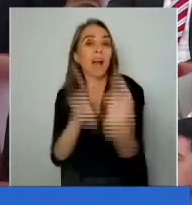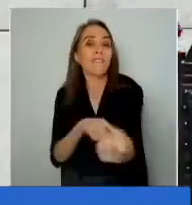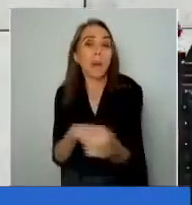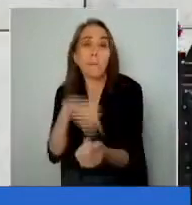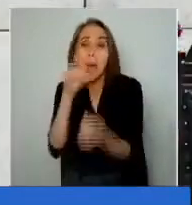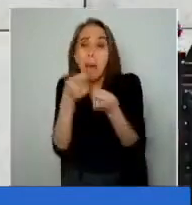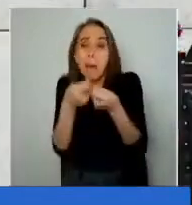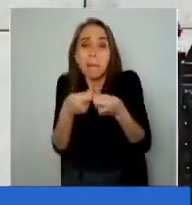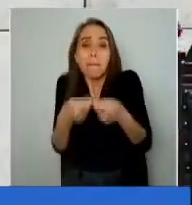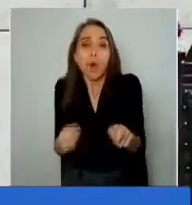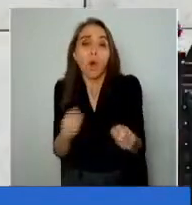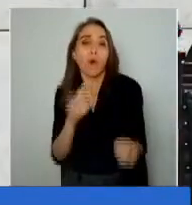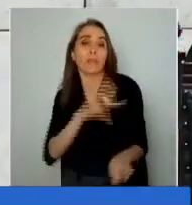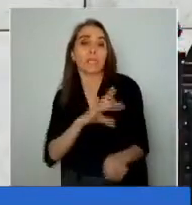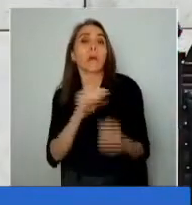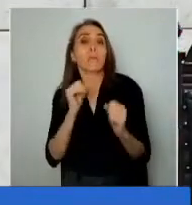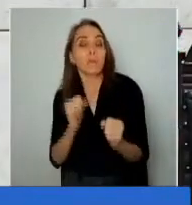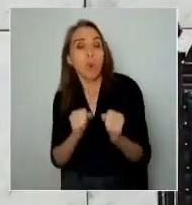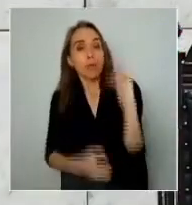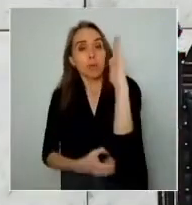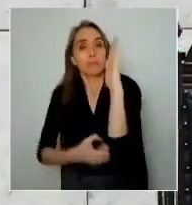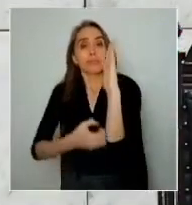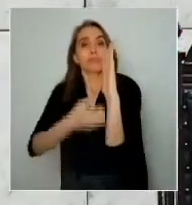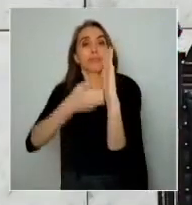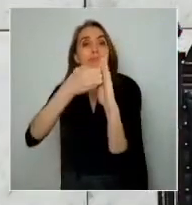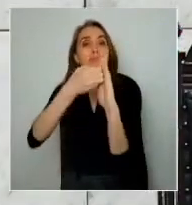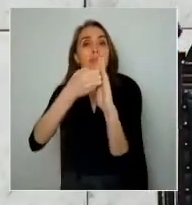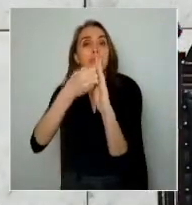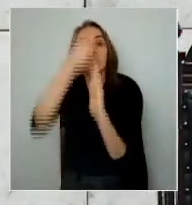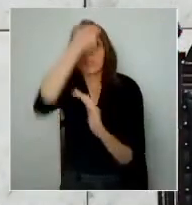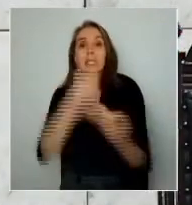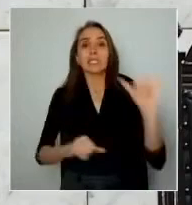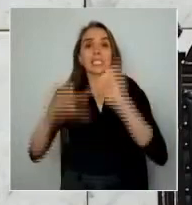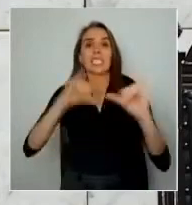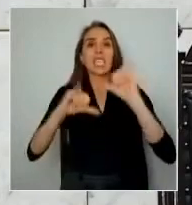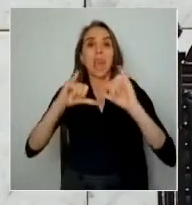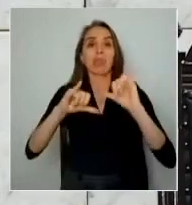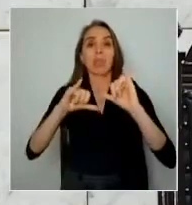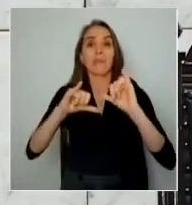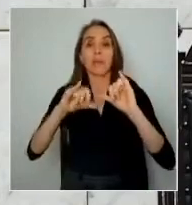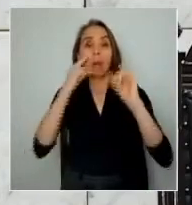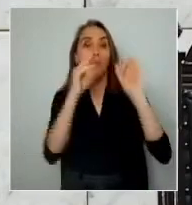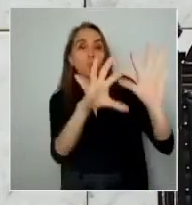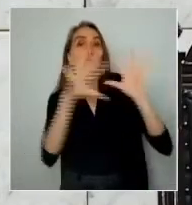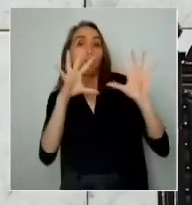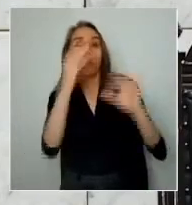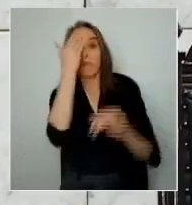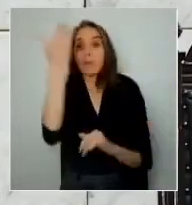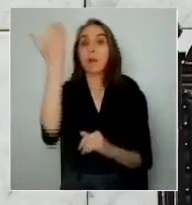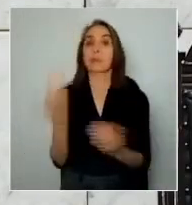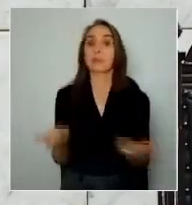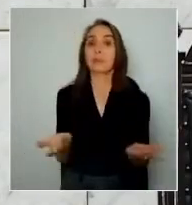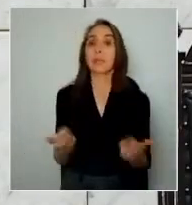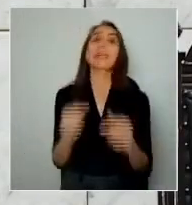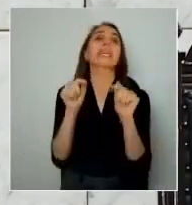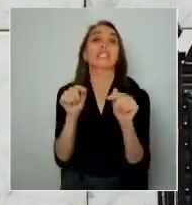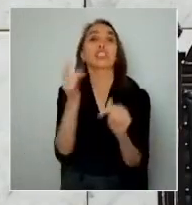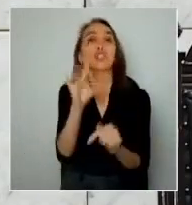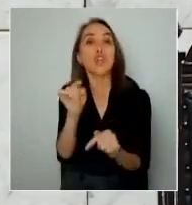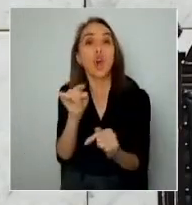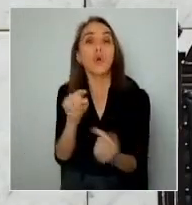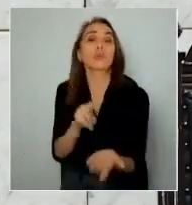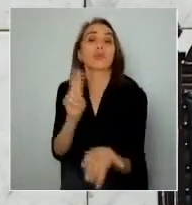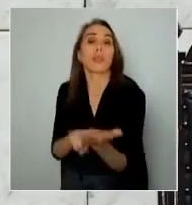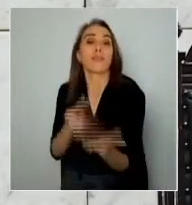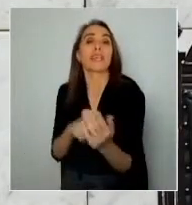pueda llegar a ser la científica más destacada eso solo eso realmente se llama